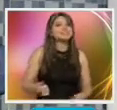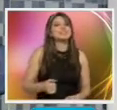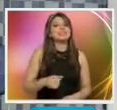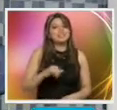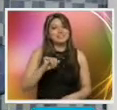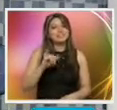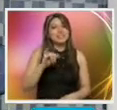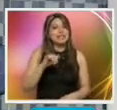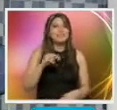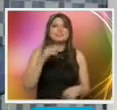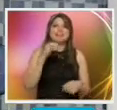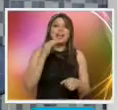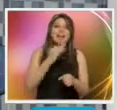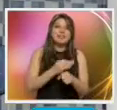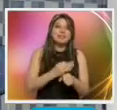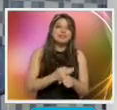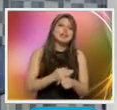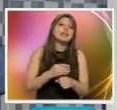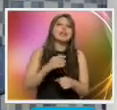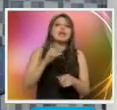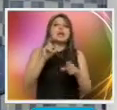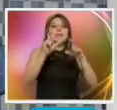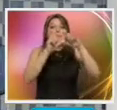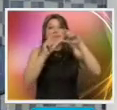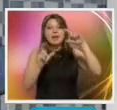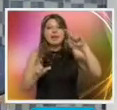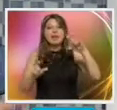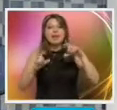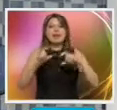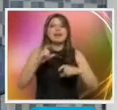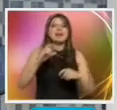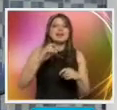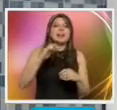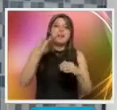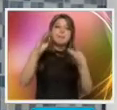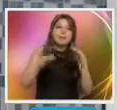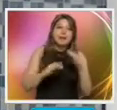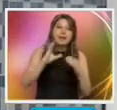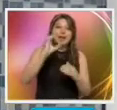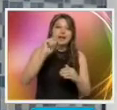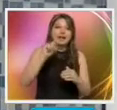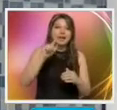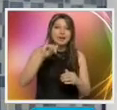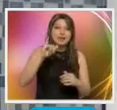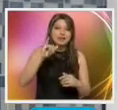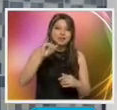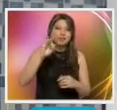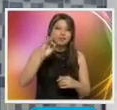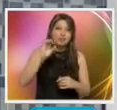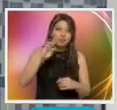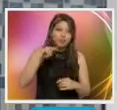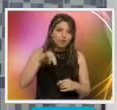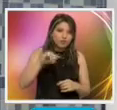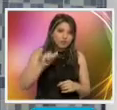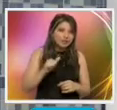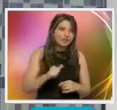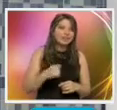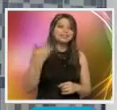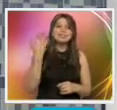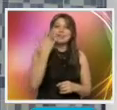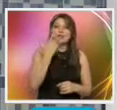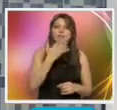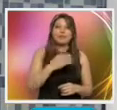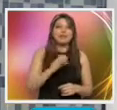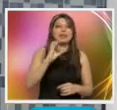este platillo originario de Baja California Sur, ya que son vacaciones. Vamos a salir un poco de la rutina, pero sobre todo comer rico y nutritivo.